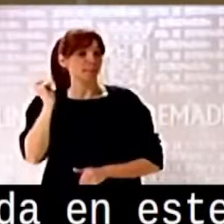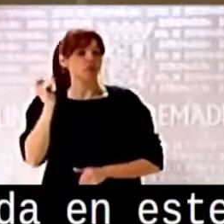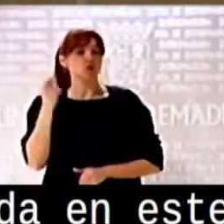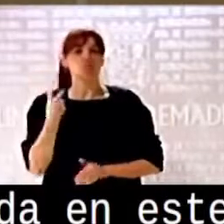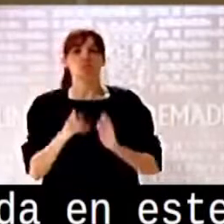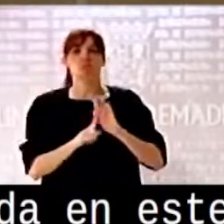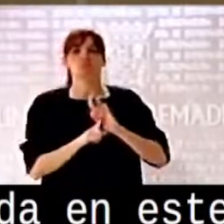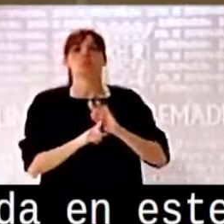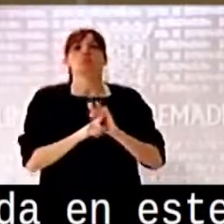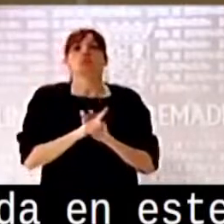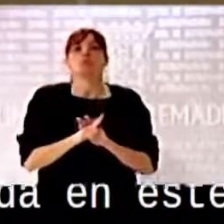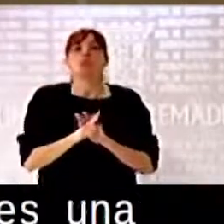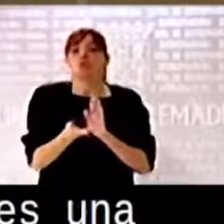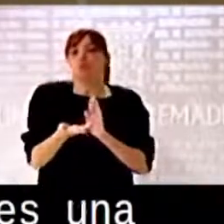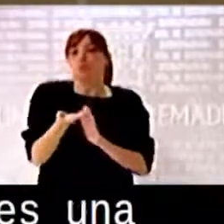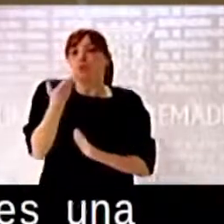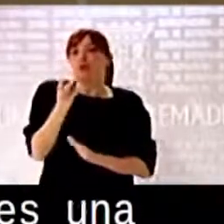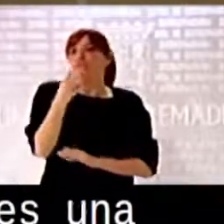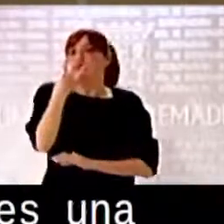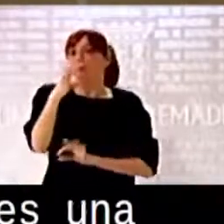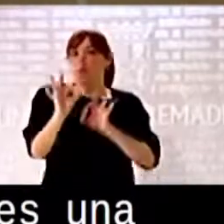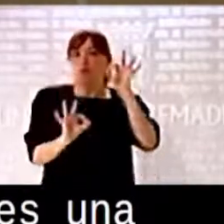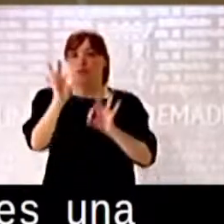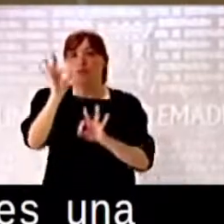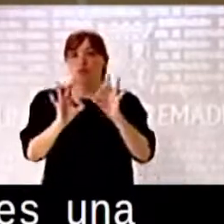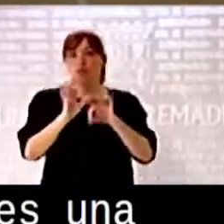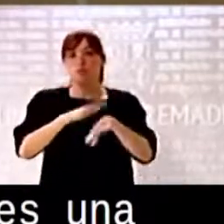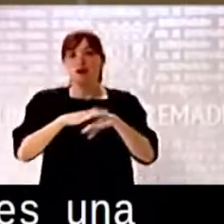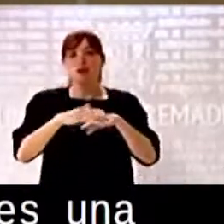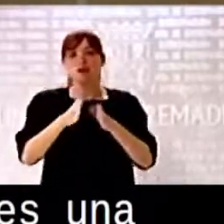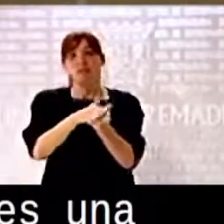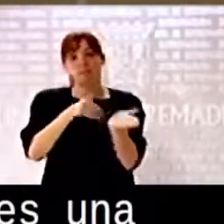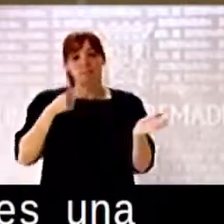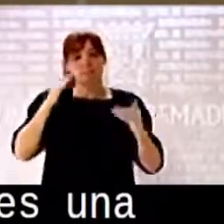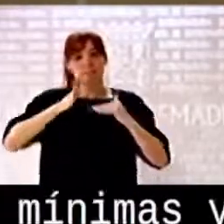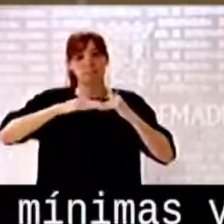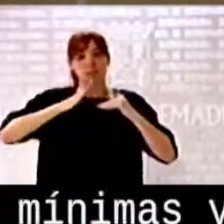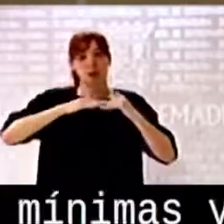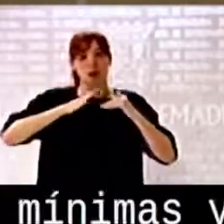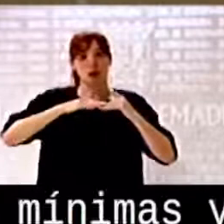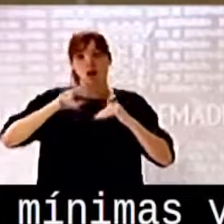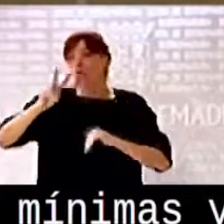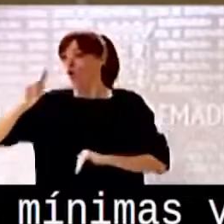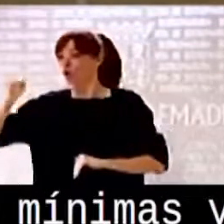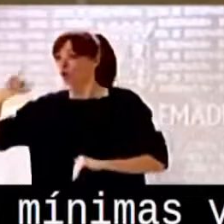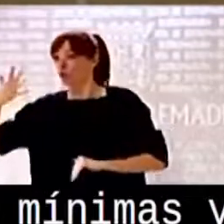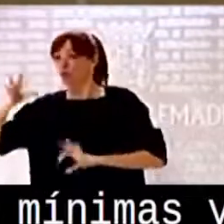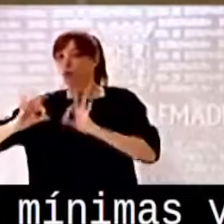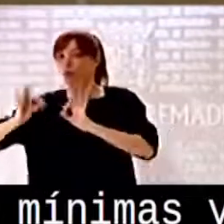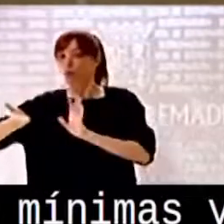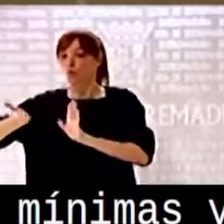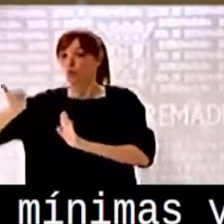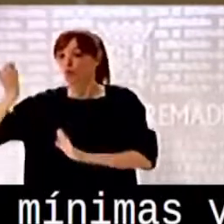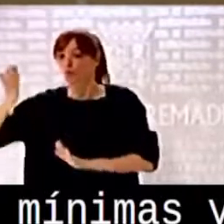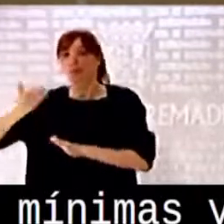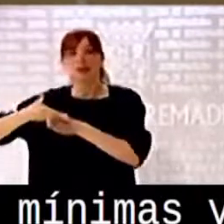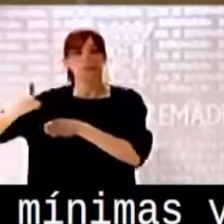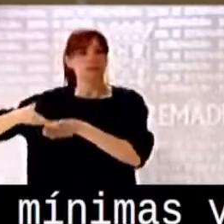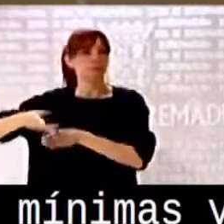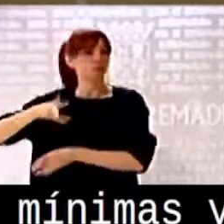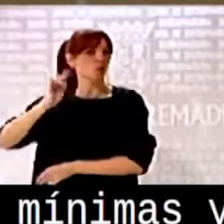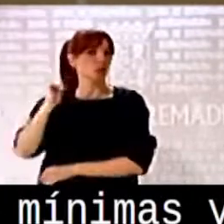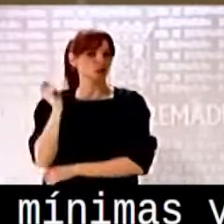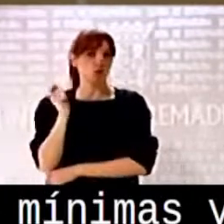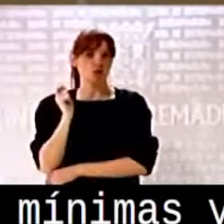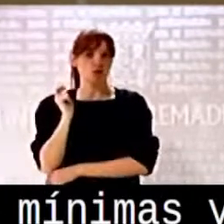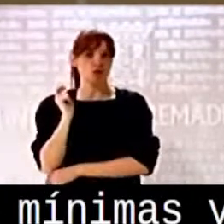aprobar es una subida de un 3% para las pensiones mínimas y un 2,5% para el resto de pensiones.